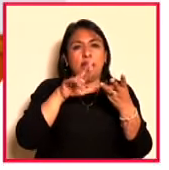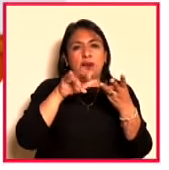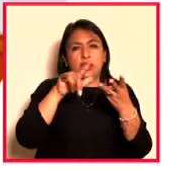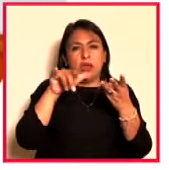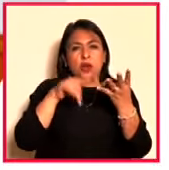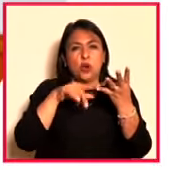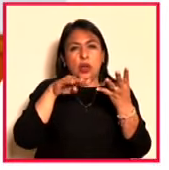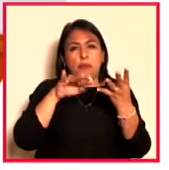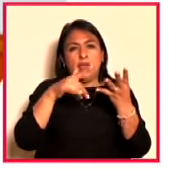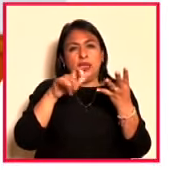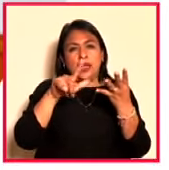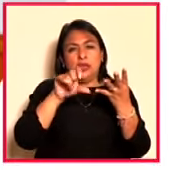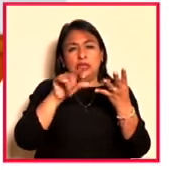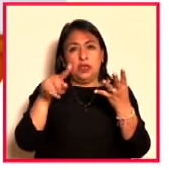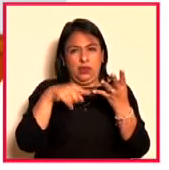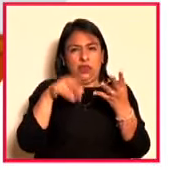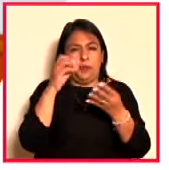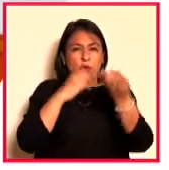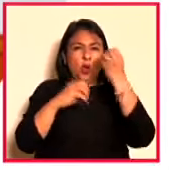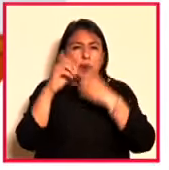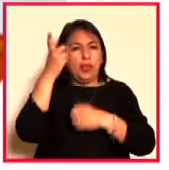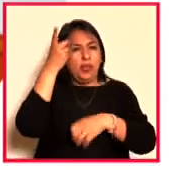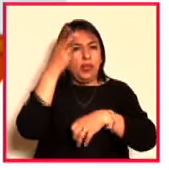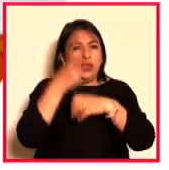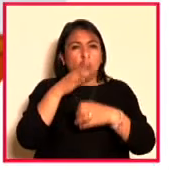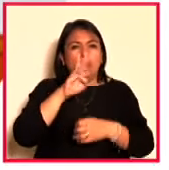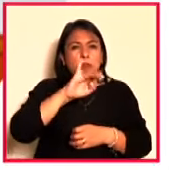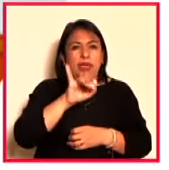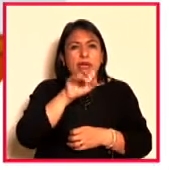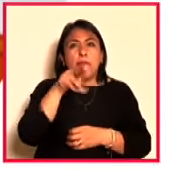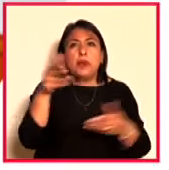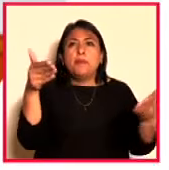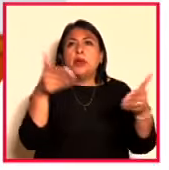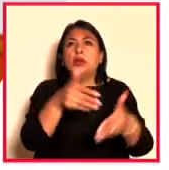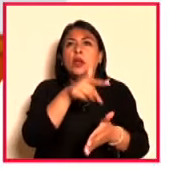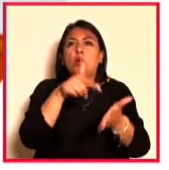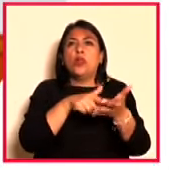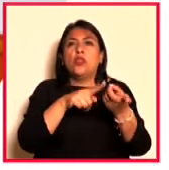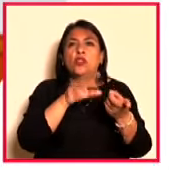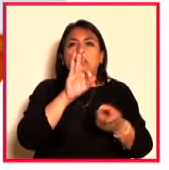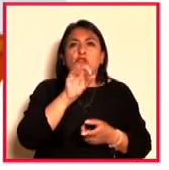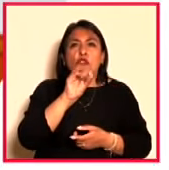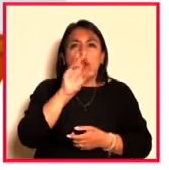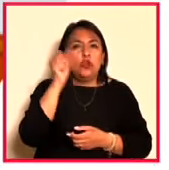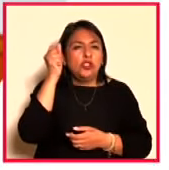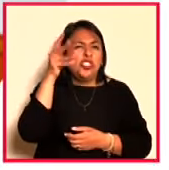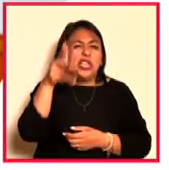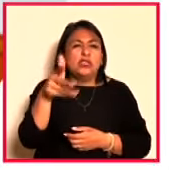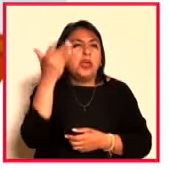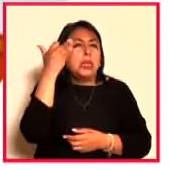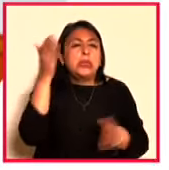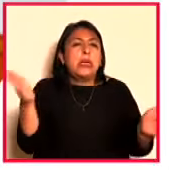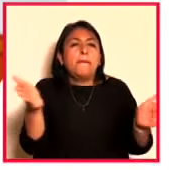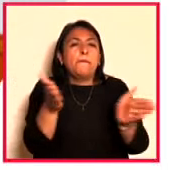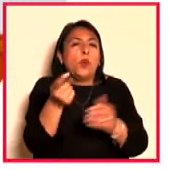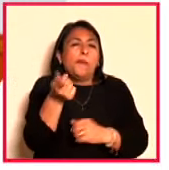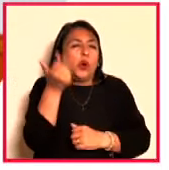Santarrita, el montaje del director Benjamín Kahn se presenta en el Foro Shakespeare en una breve temporada. Hoy Enrique